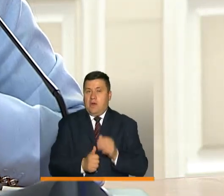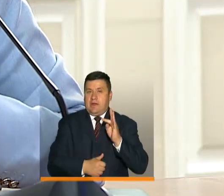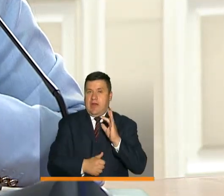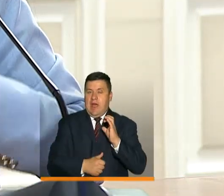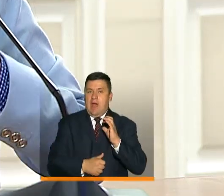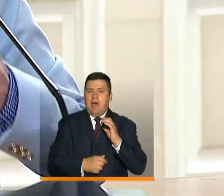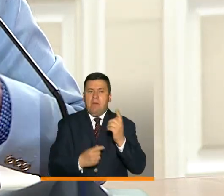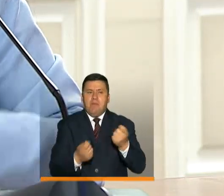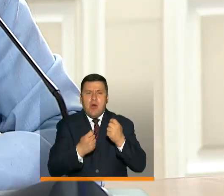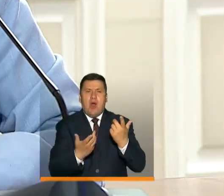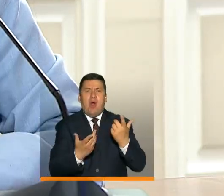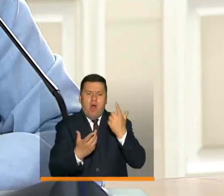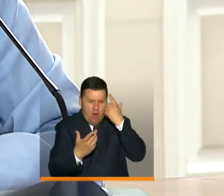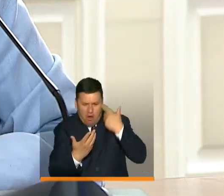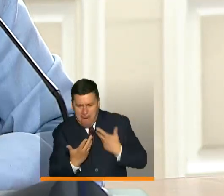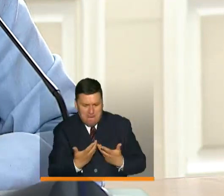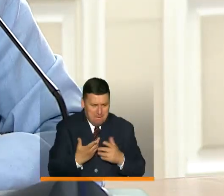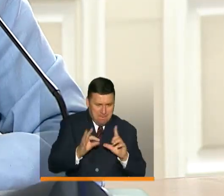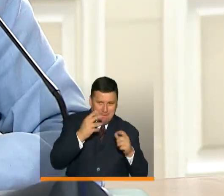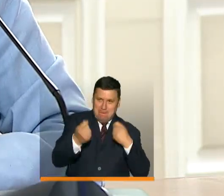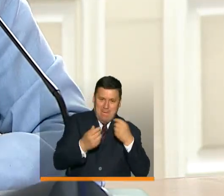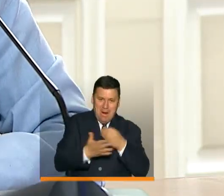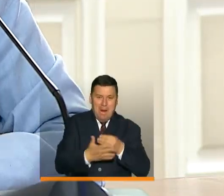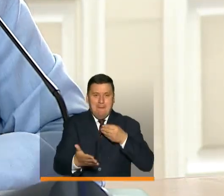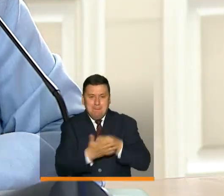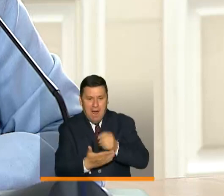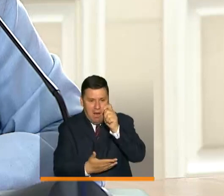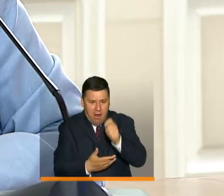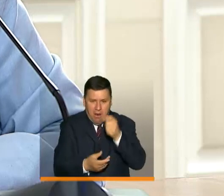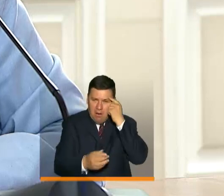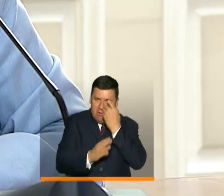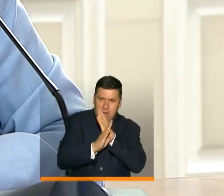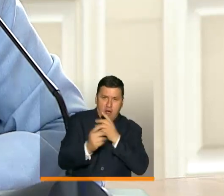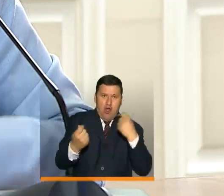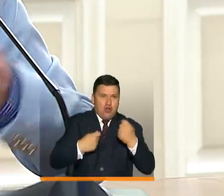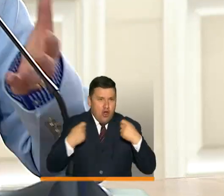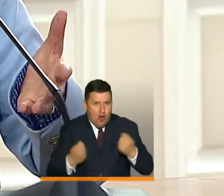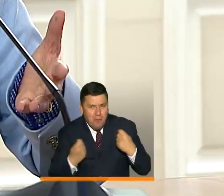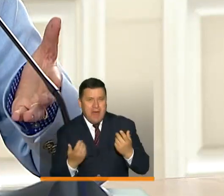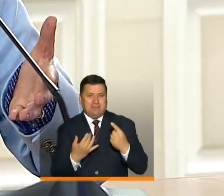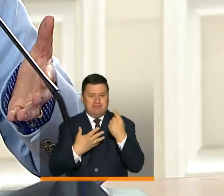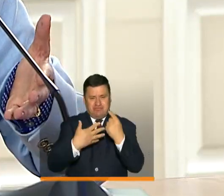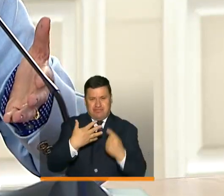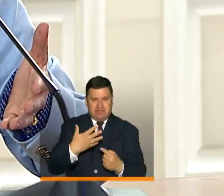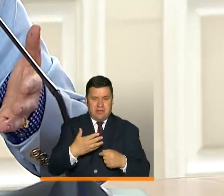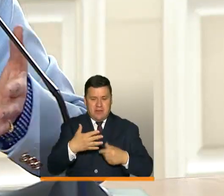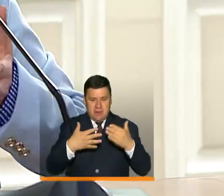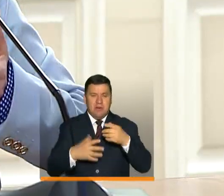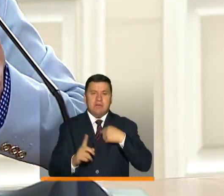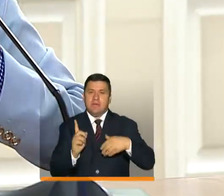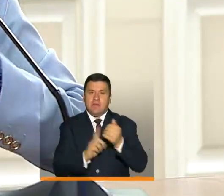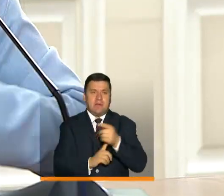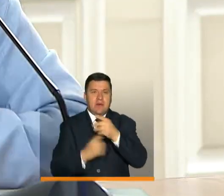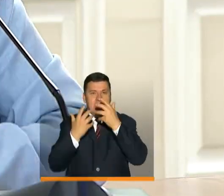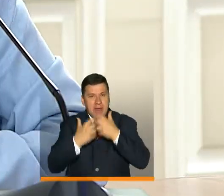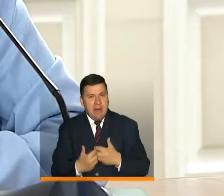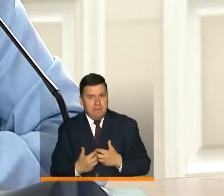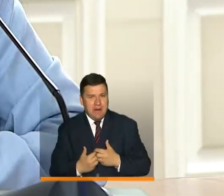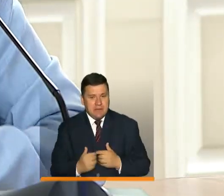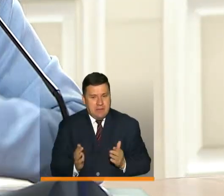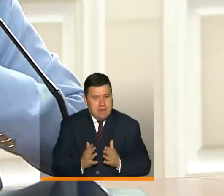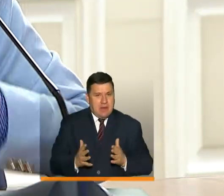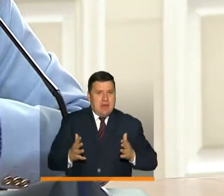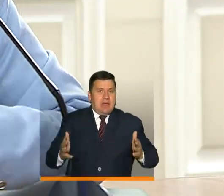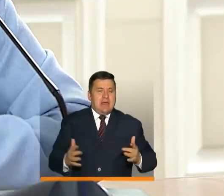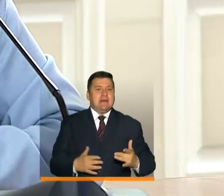marketing digital, hacemos un acompañamiento de los pagos digitales, de estrategias comerciales, porque aquí lo que se trata es que los pequeños y medianos